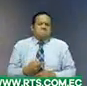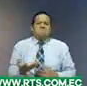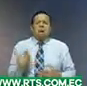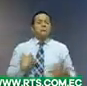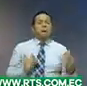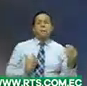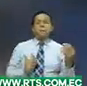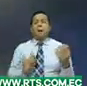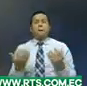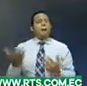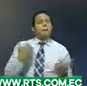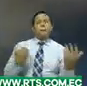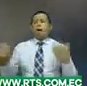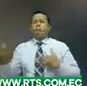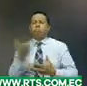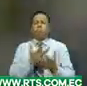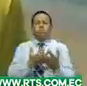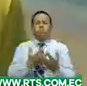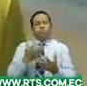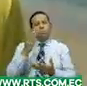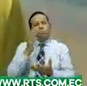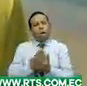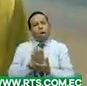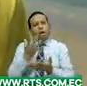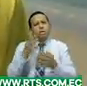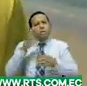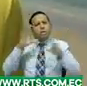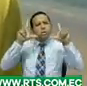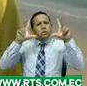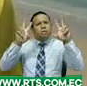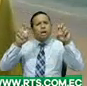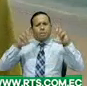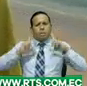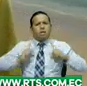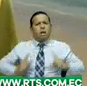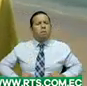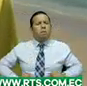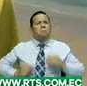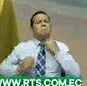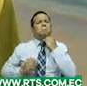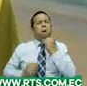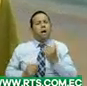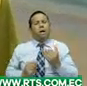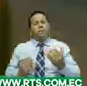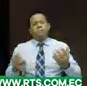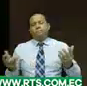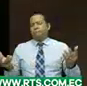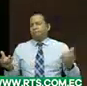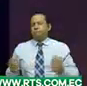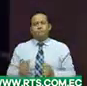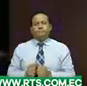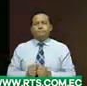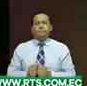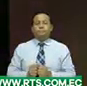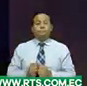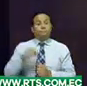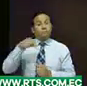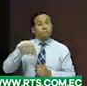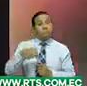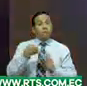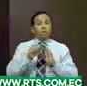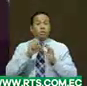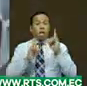no es solamente de los familiares o de las personas cercanas a ellos, sino de todas las personas que en algún momento los rodean. El control no solo fue en Salinas,